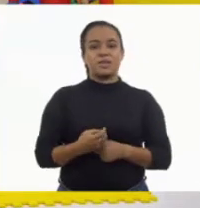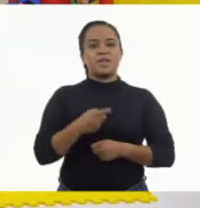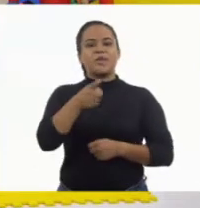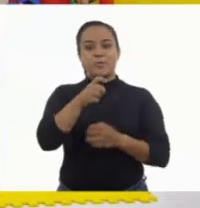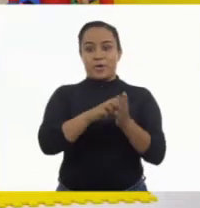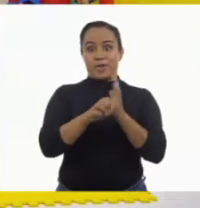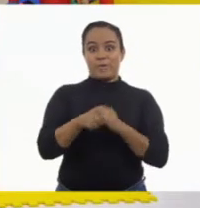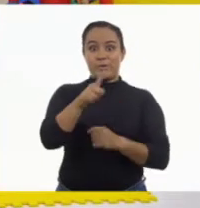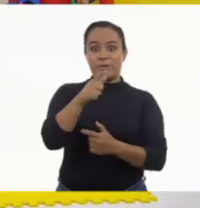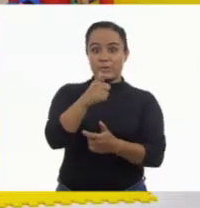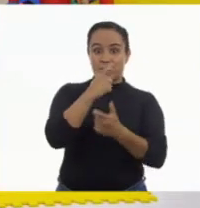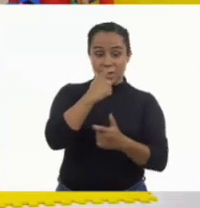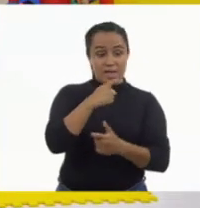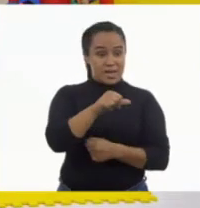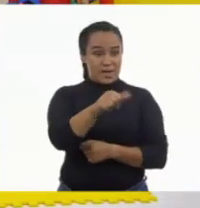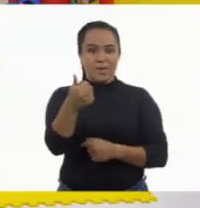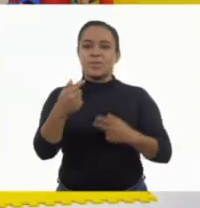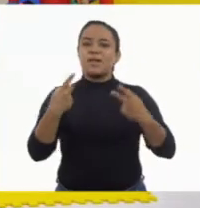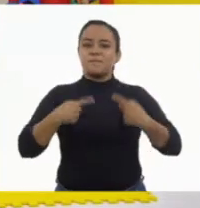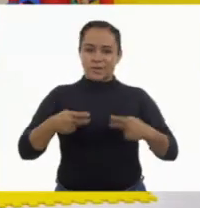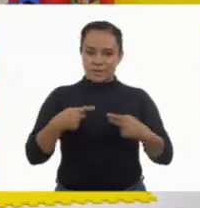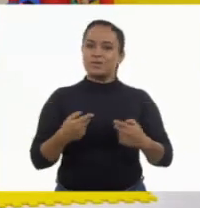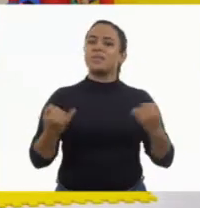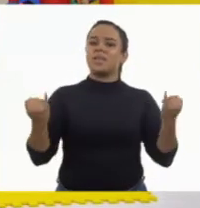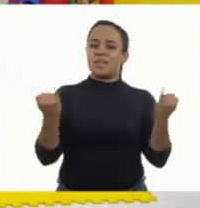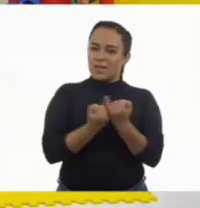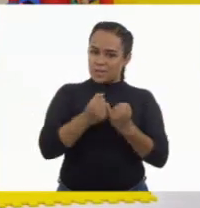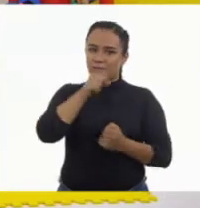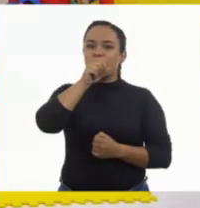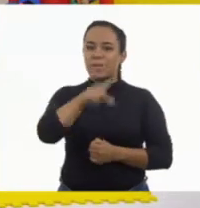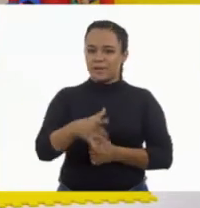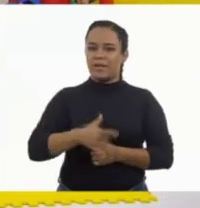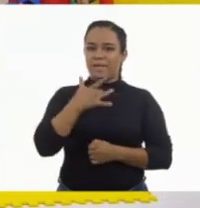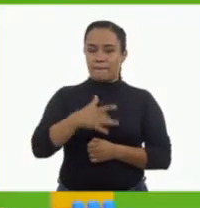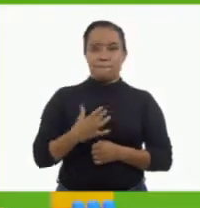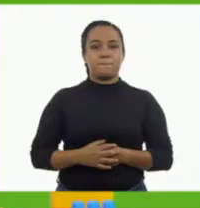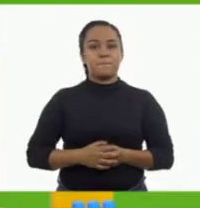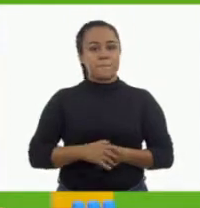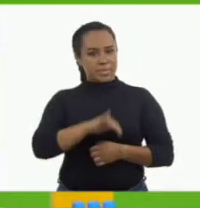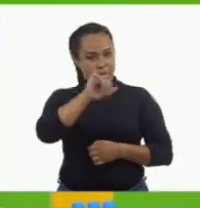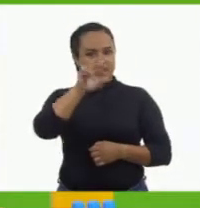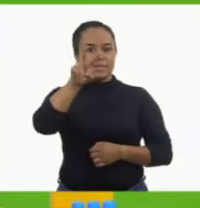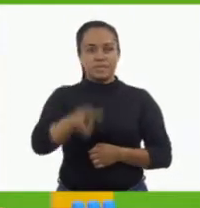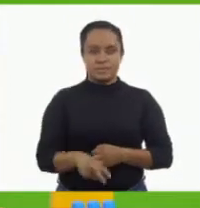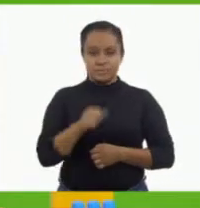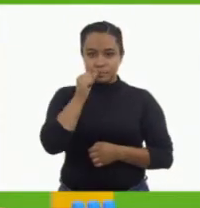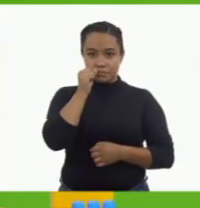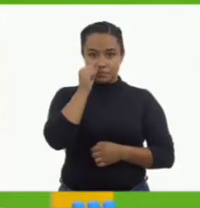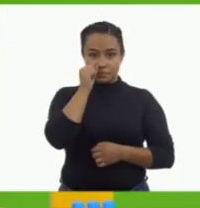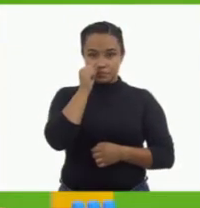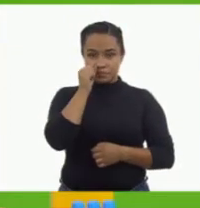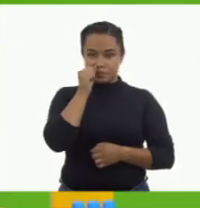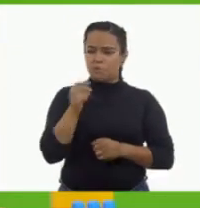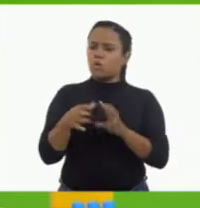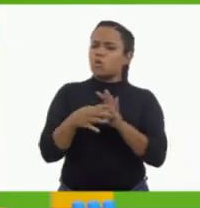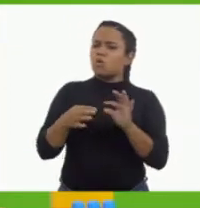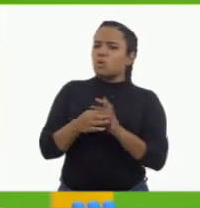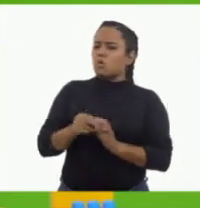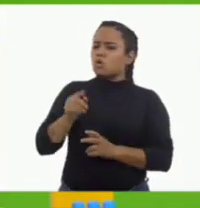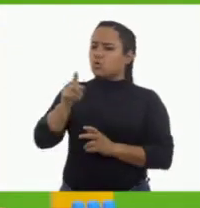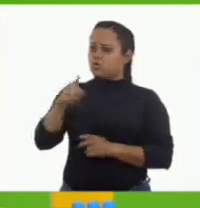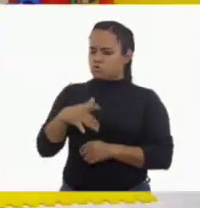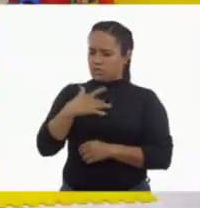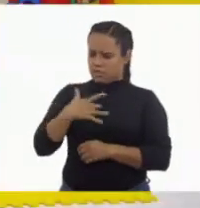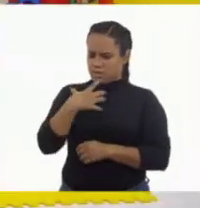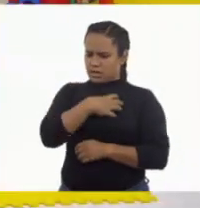empieces a reír y la otra persona te aseguro que también lo va a hacer. Así es. Cuéntame, Sohar, ¿a ti qué te provoca